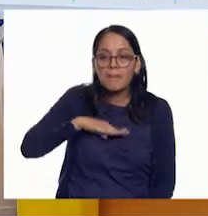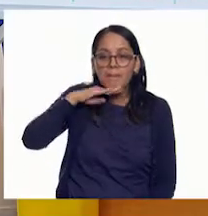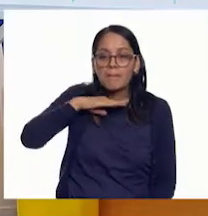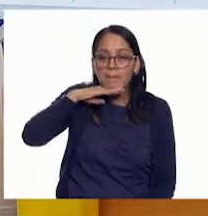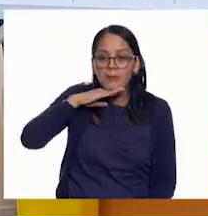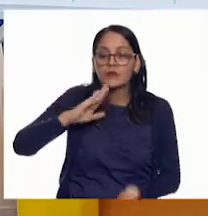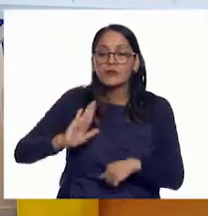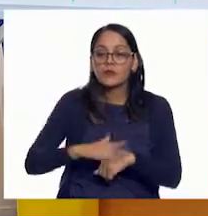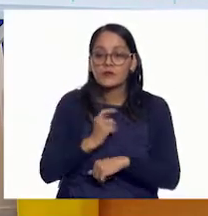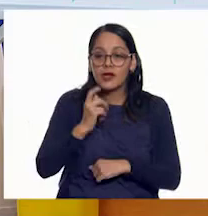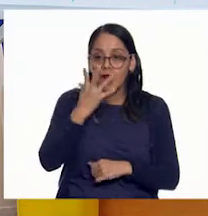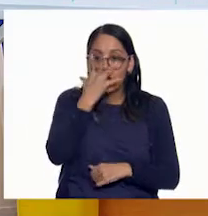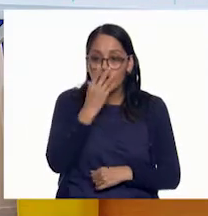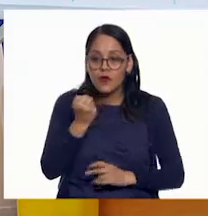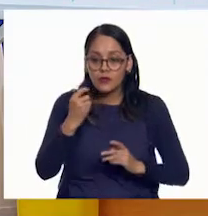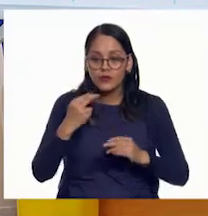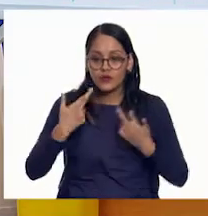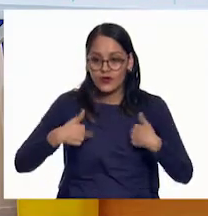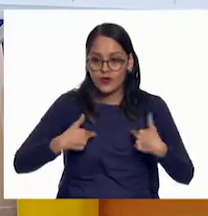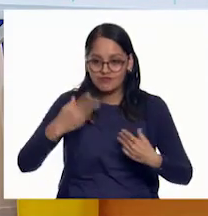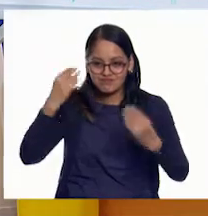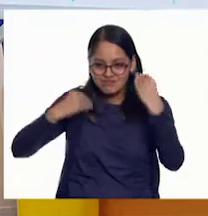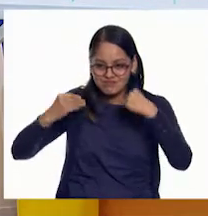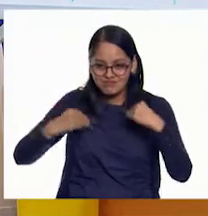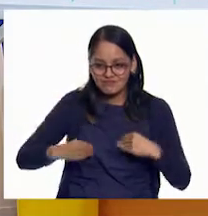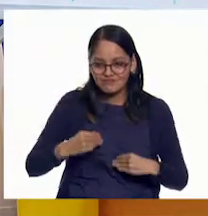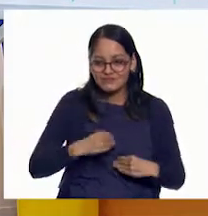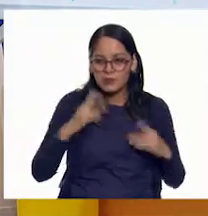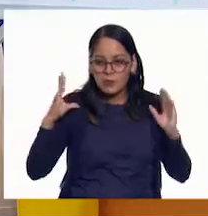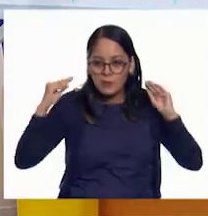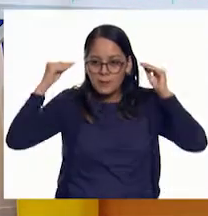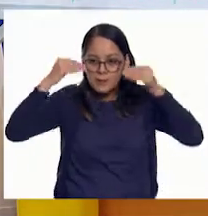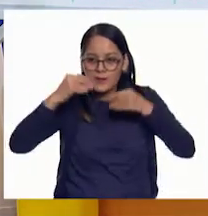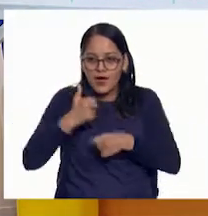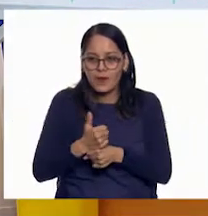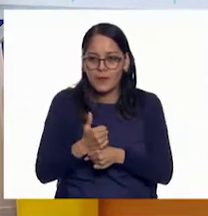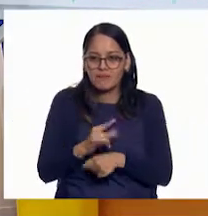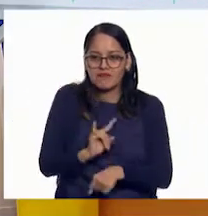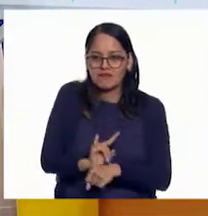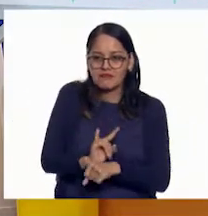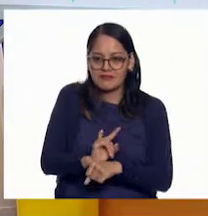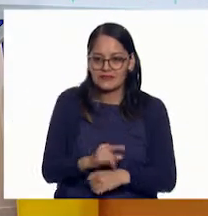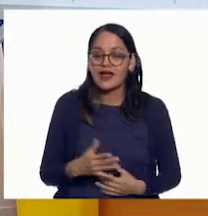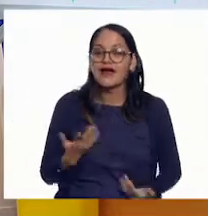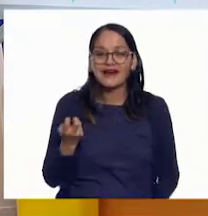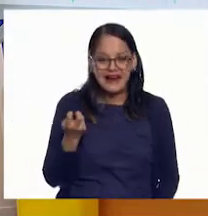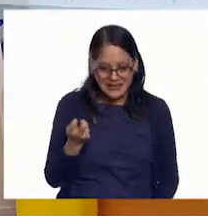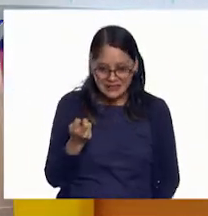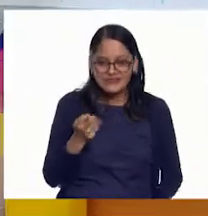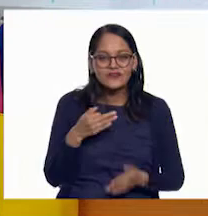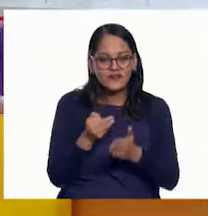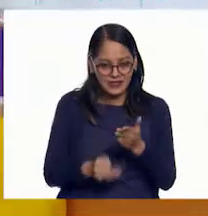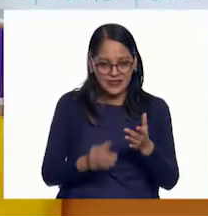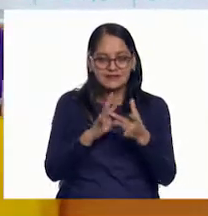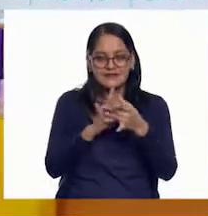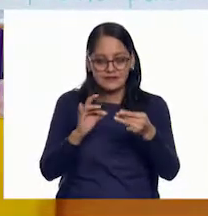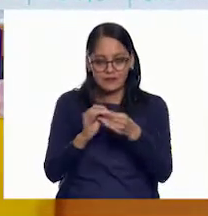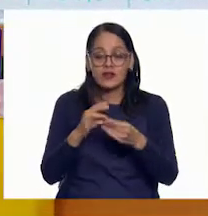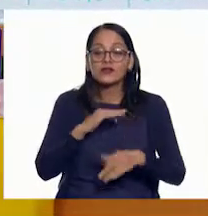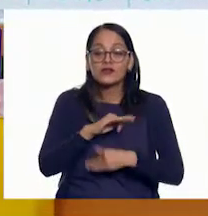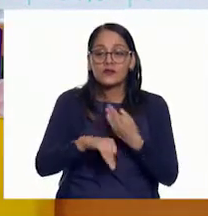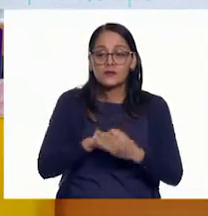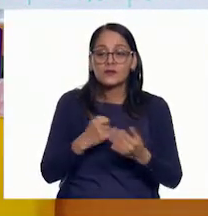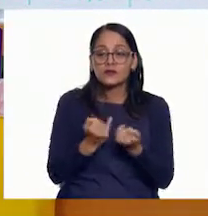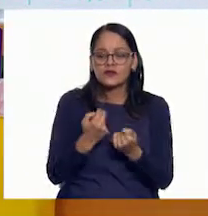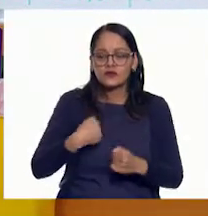se disfrazó. Y ahí nos faltó eso, anotar también esta parte. Conforme vamos leyendo cada oración,